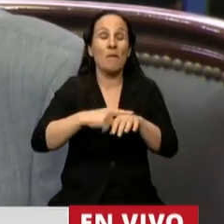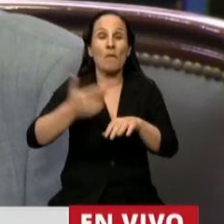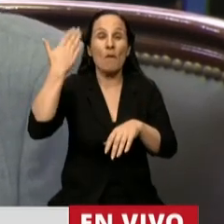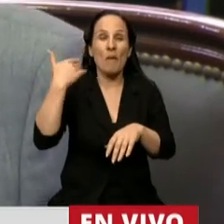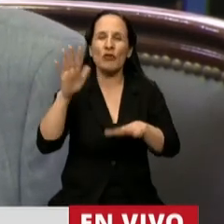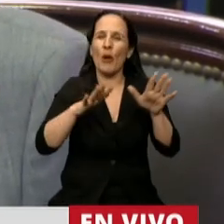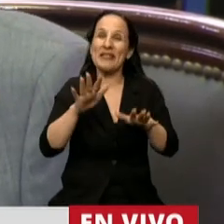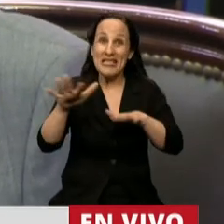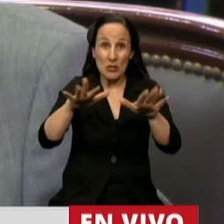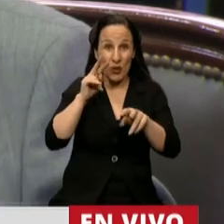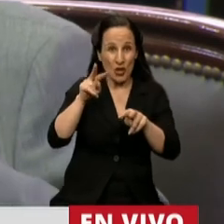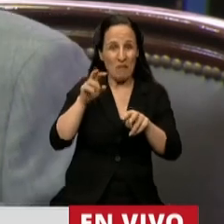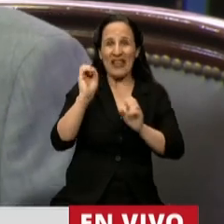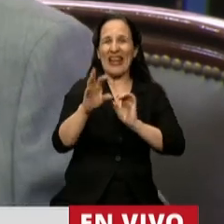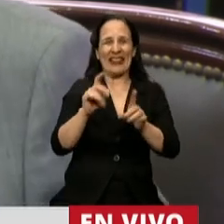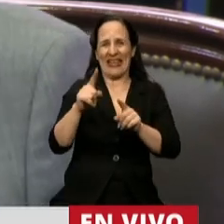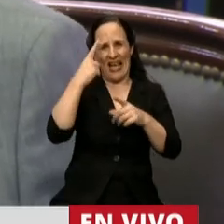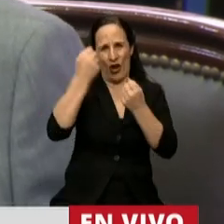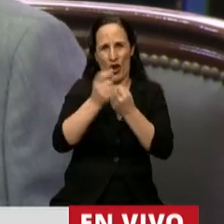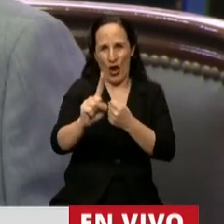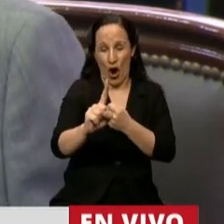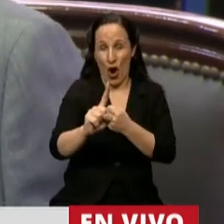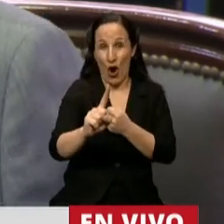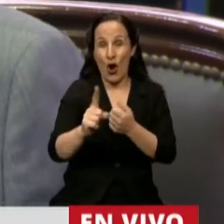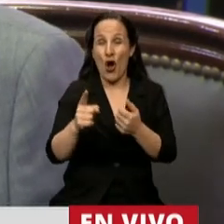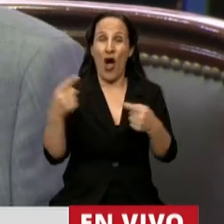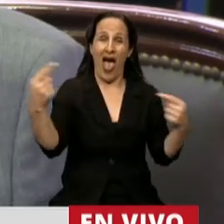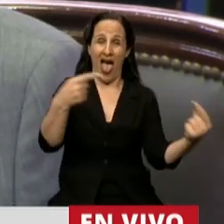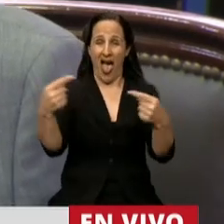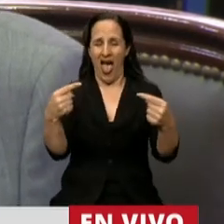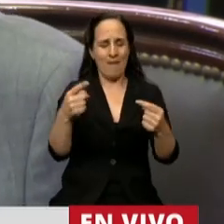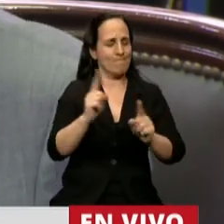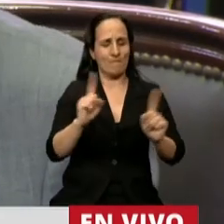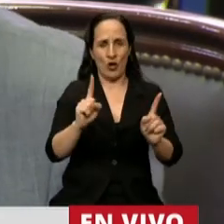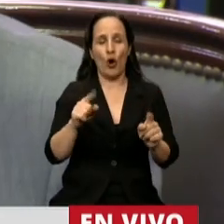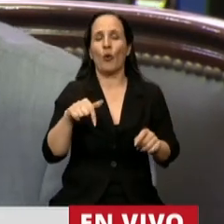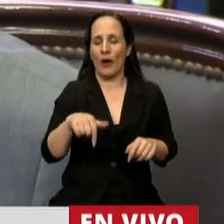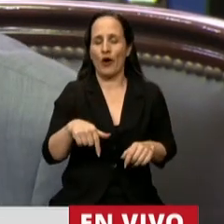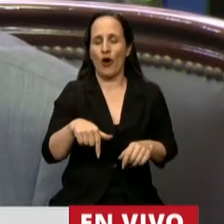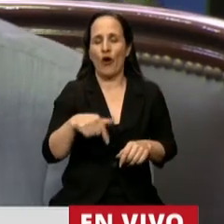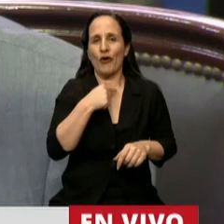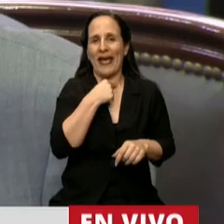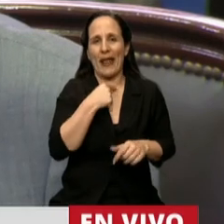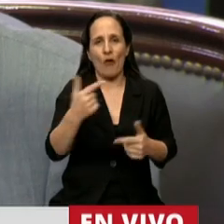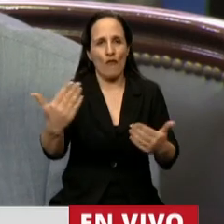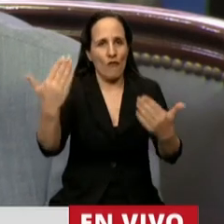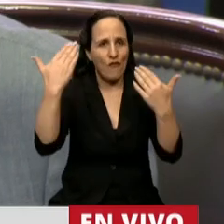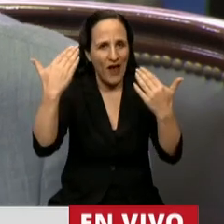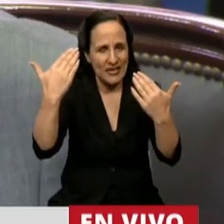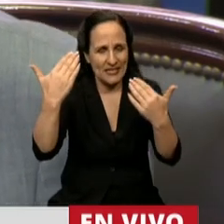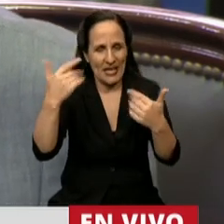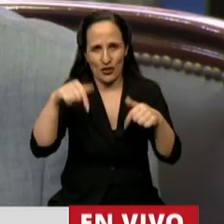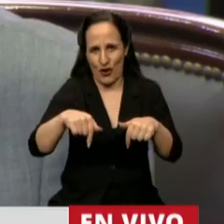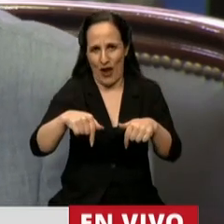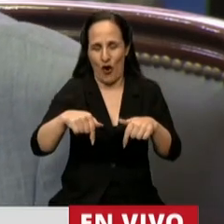esa actitud y creemos que no nos tenemos que prestar a ese tipo de confrontaciones, en este caso queremos felicitar porque creemos